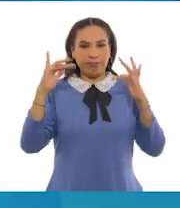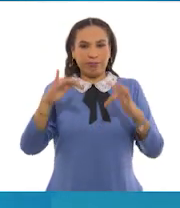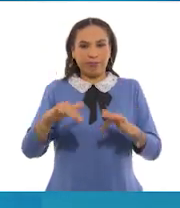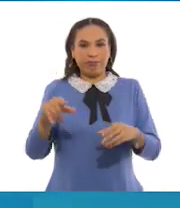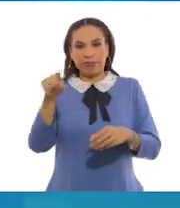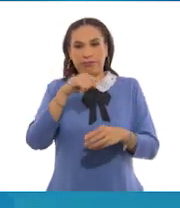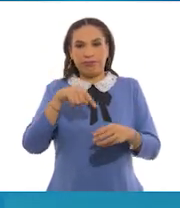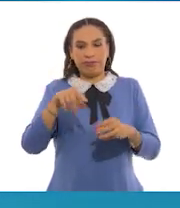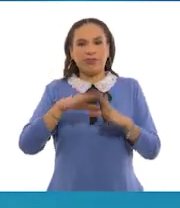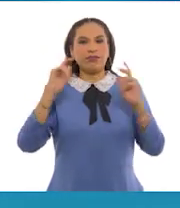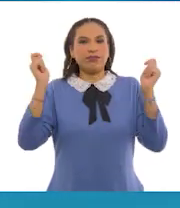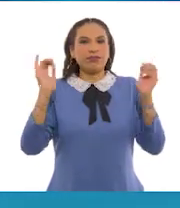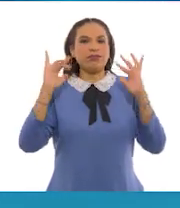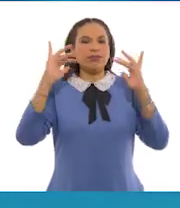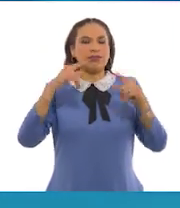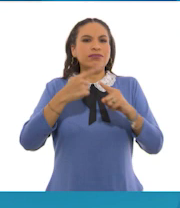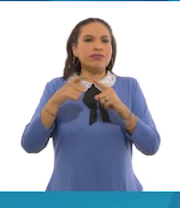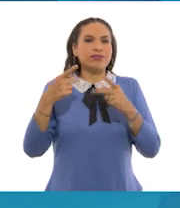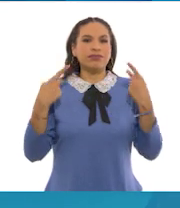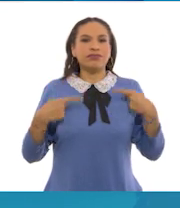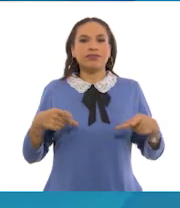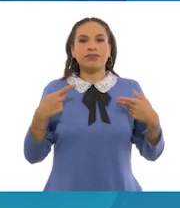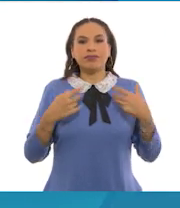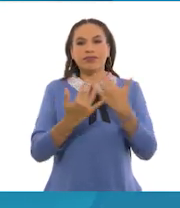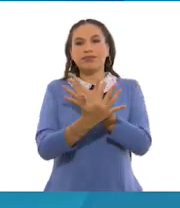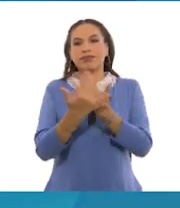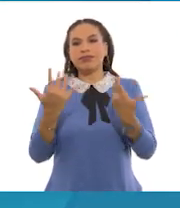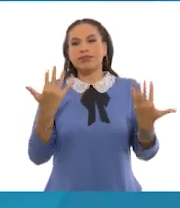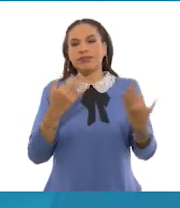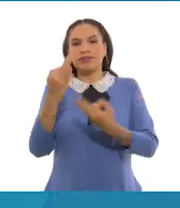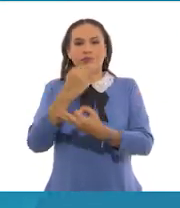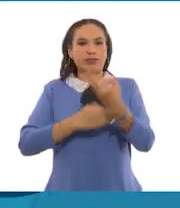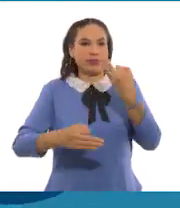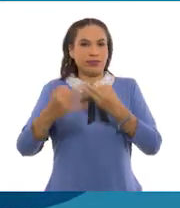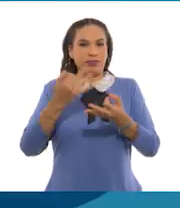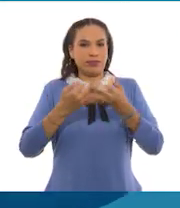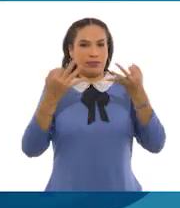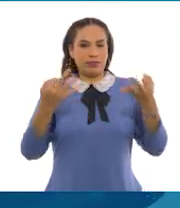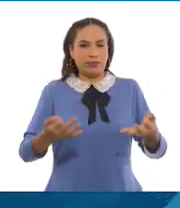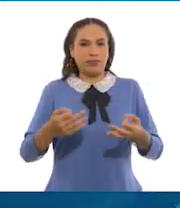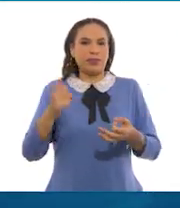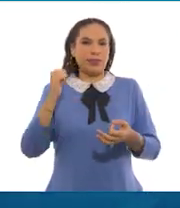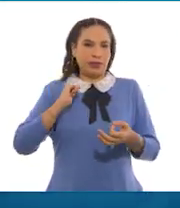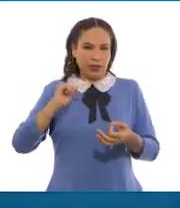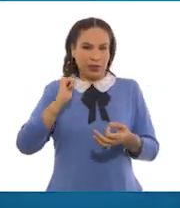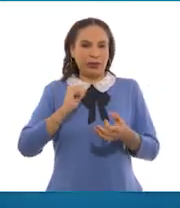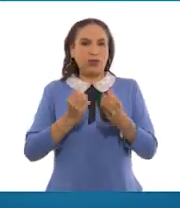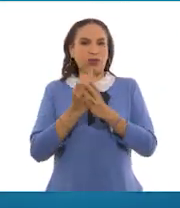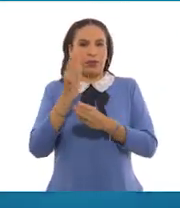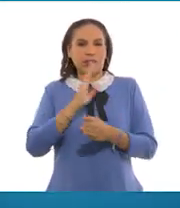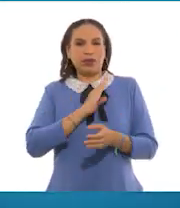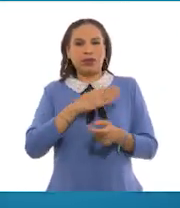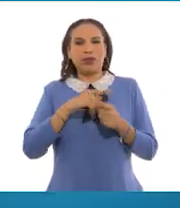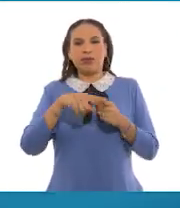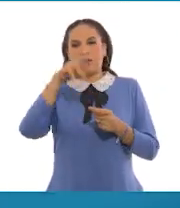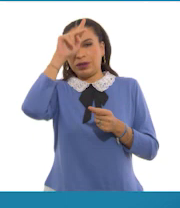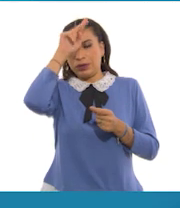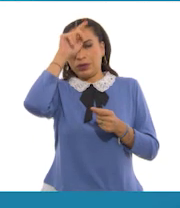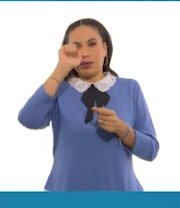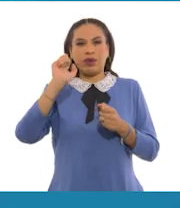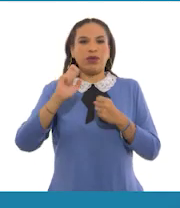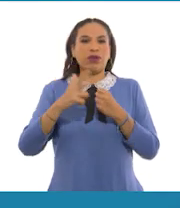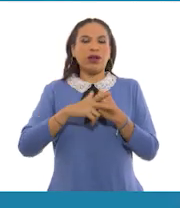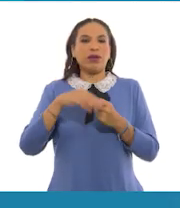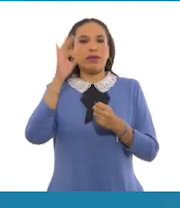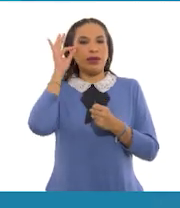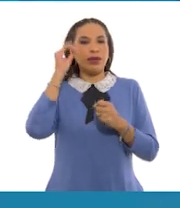una gran feria, donde personas de todo el territorio de la Nueva España, Perú, Europa,